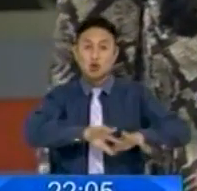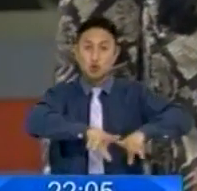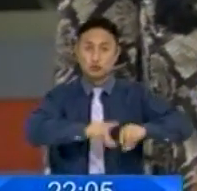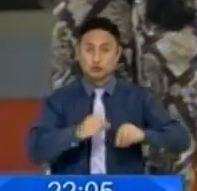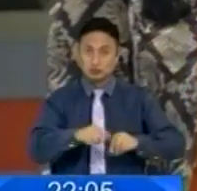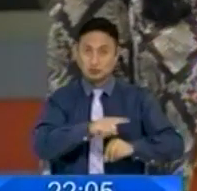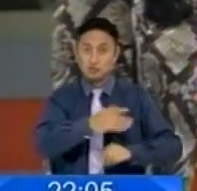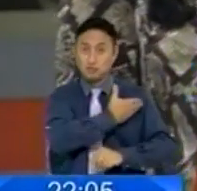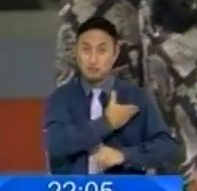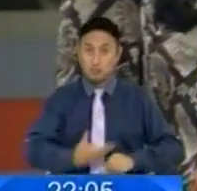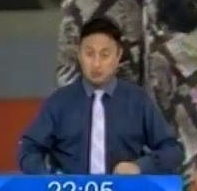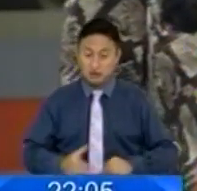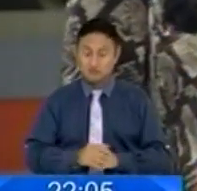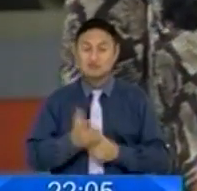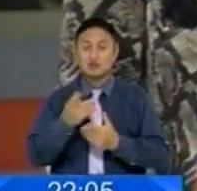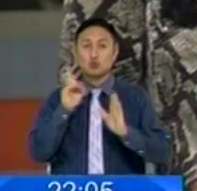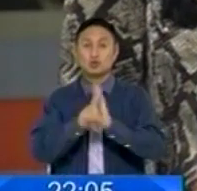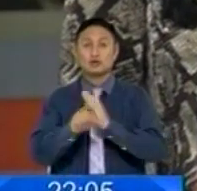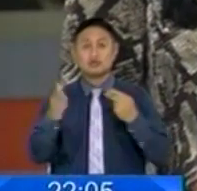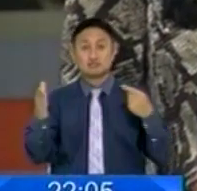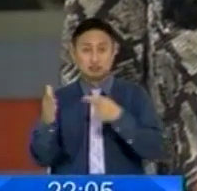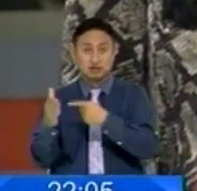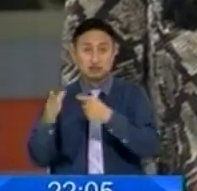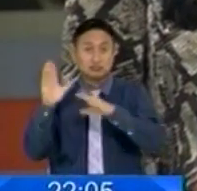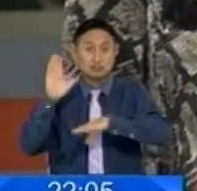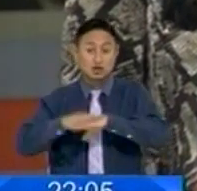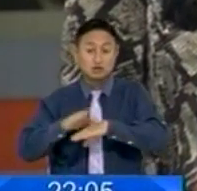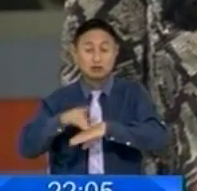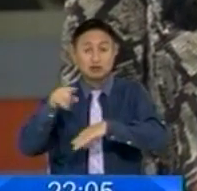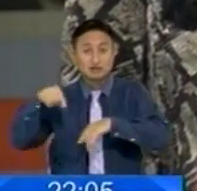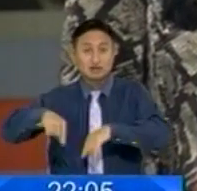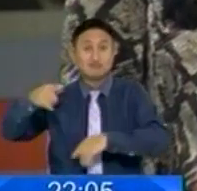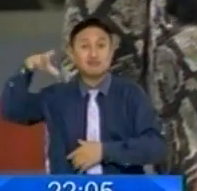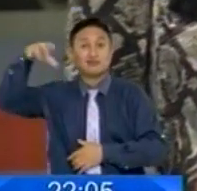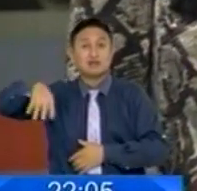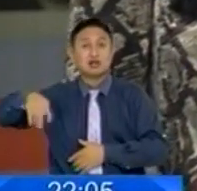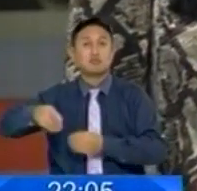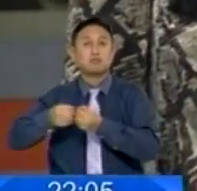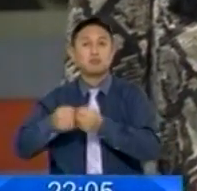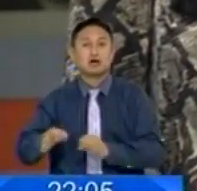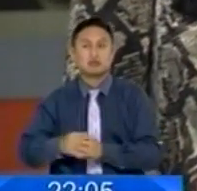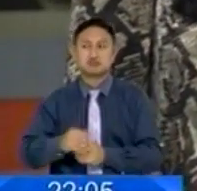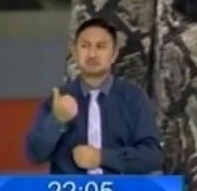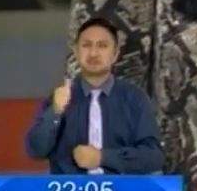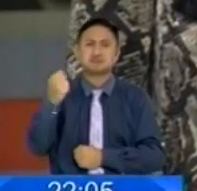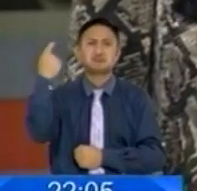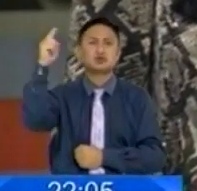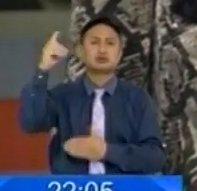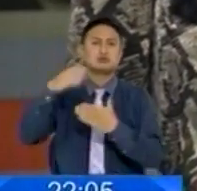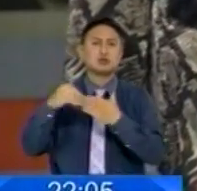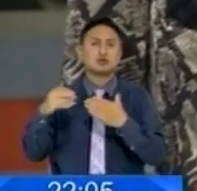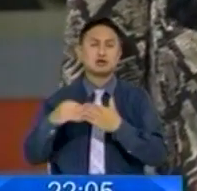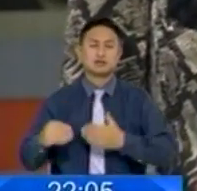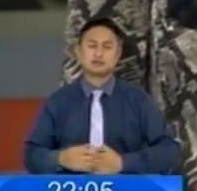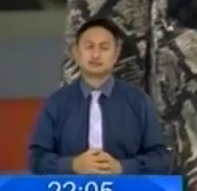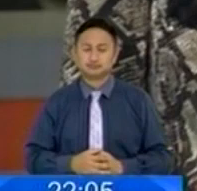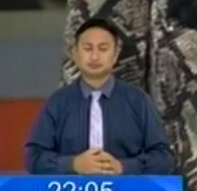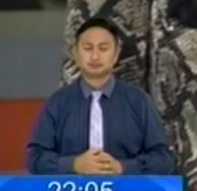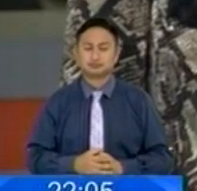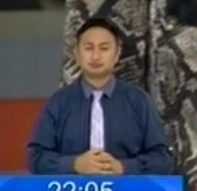Presidencia presentó una denuncia en su contra por presuntamente haber perjudicado al Estado ecuatoriano con más de 10 millones de